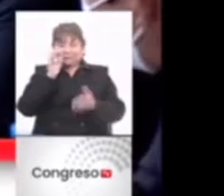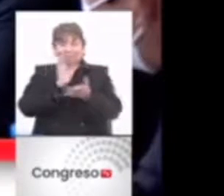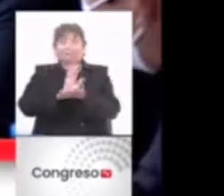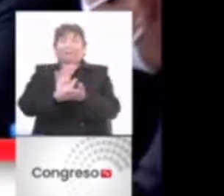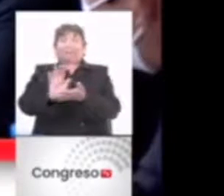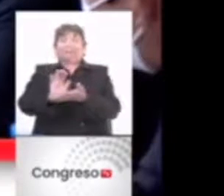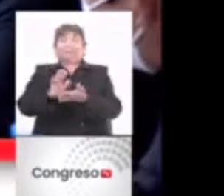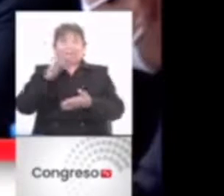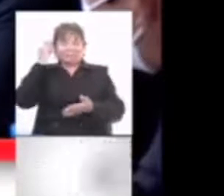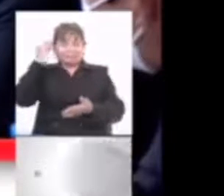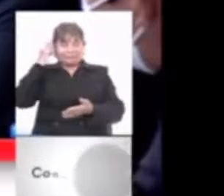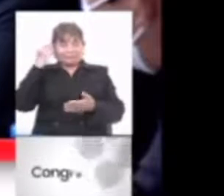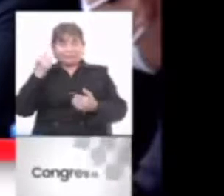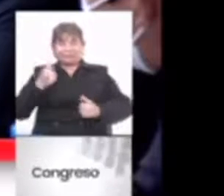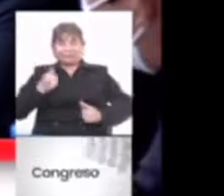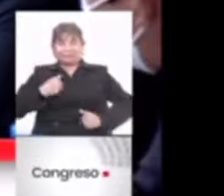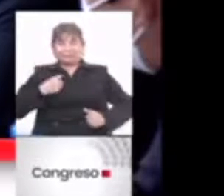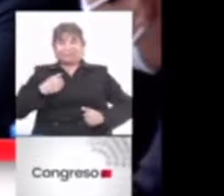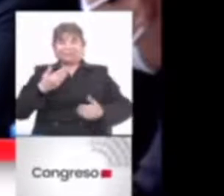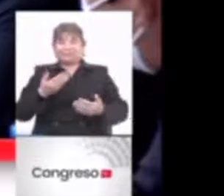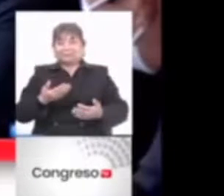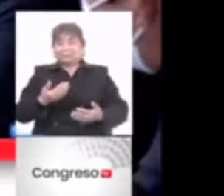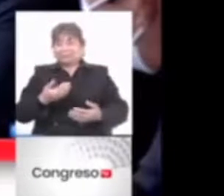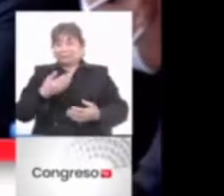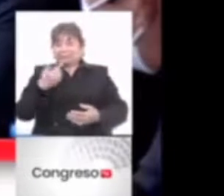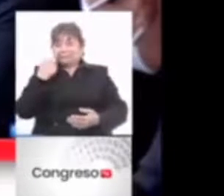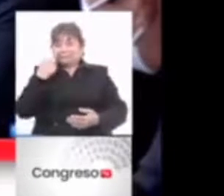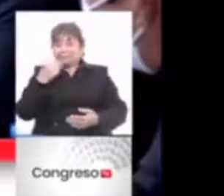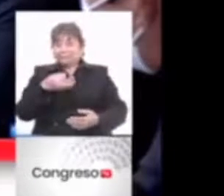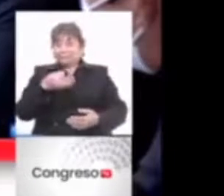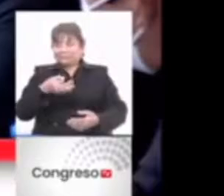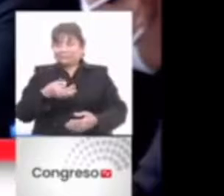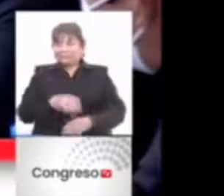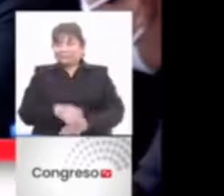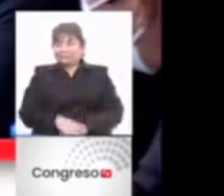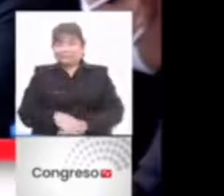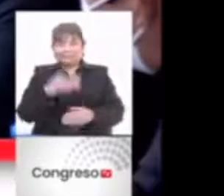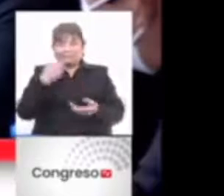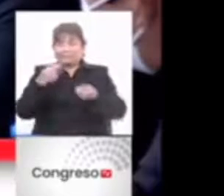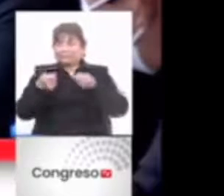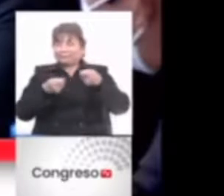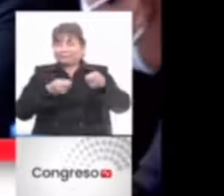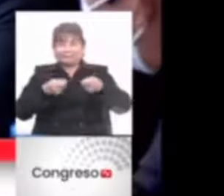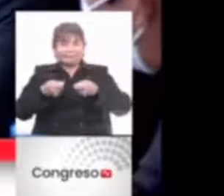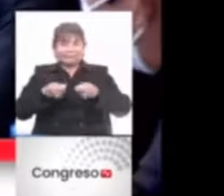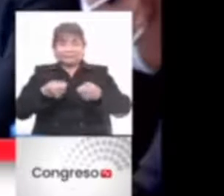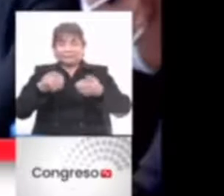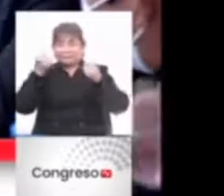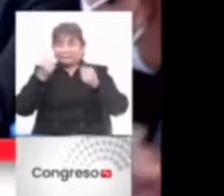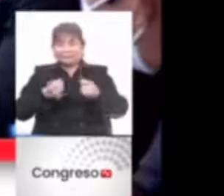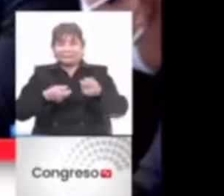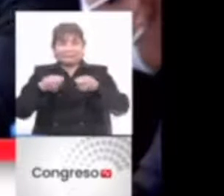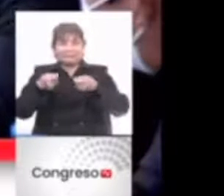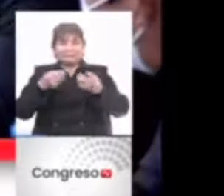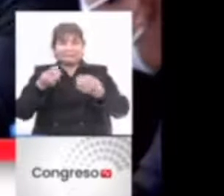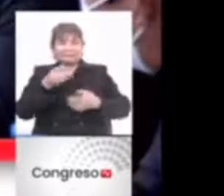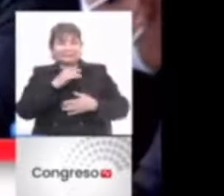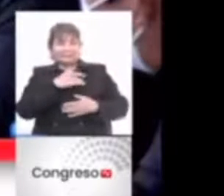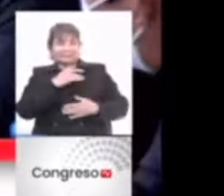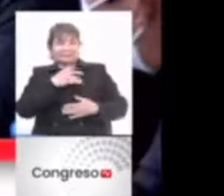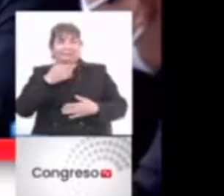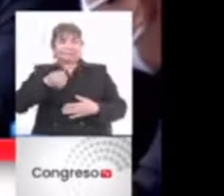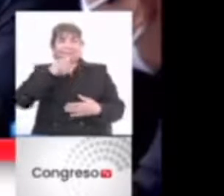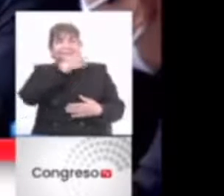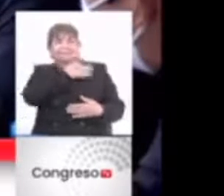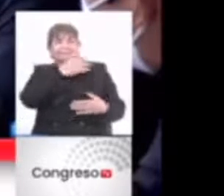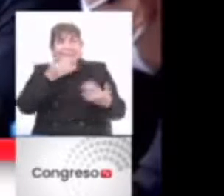Qué desprecio político por las Fuerzas Armadas. Señores, qué manera de generar inestabilidad. ¿Cómo se pueden sentir